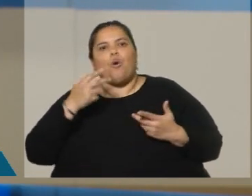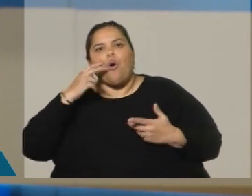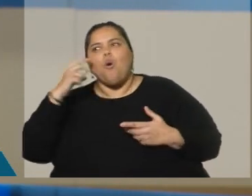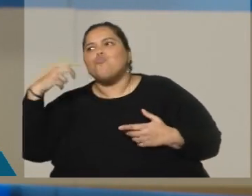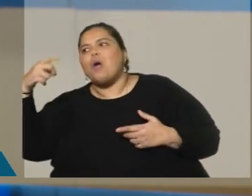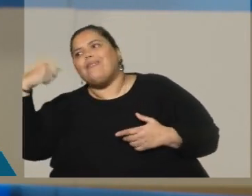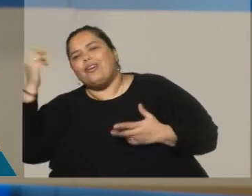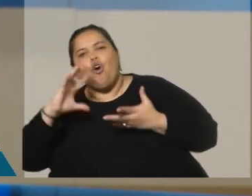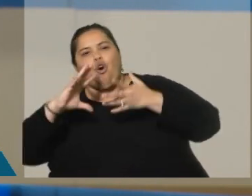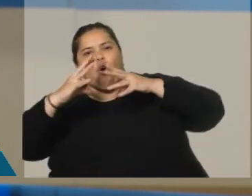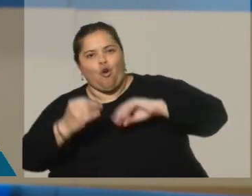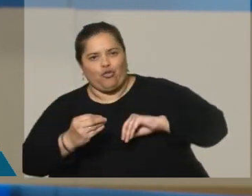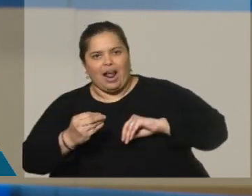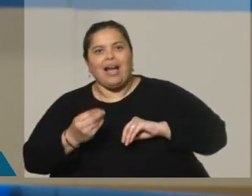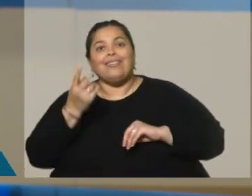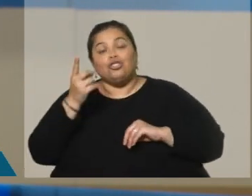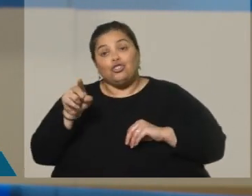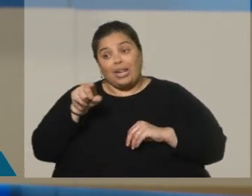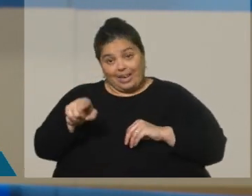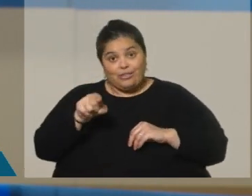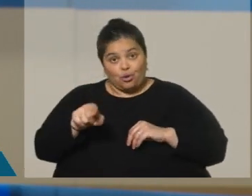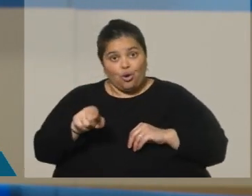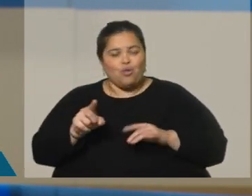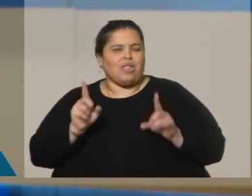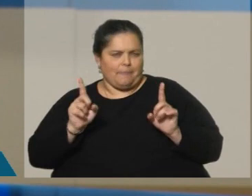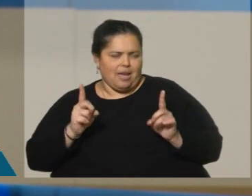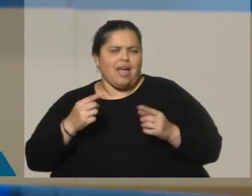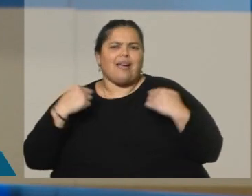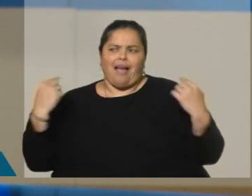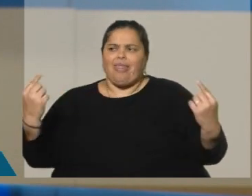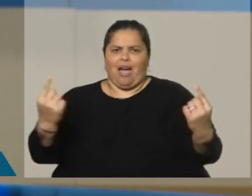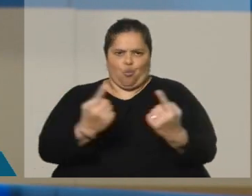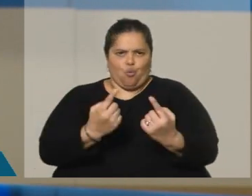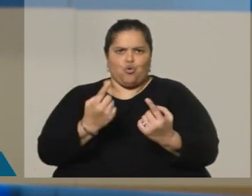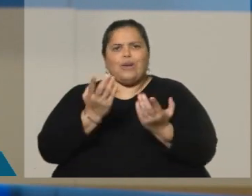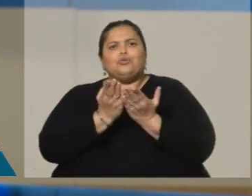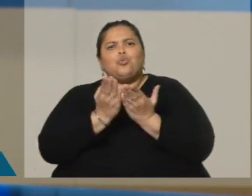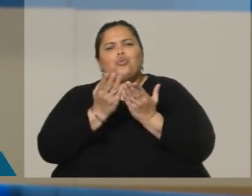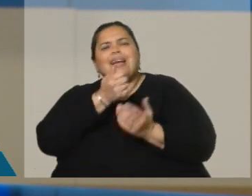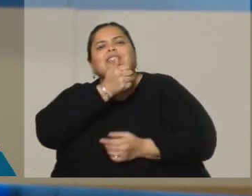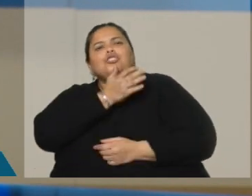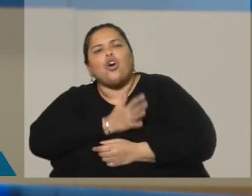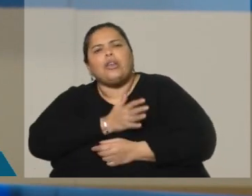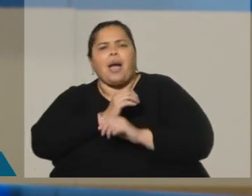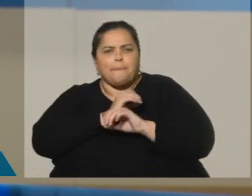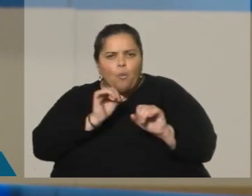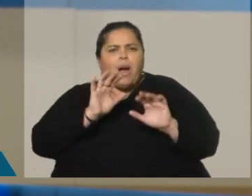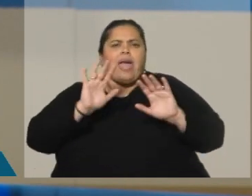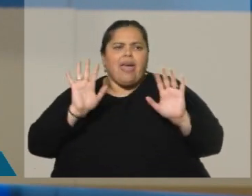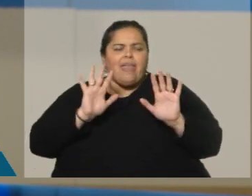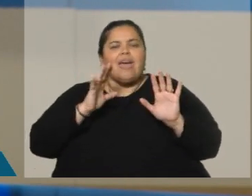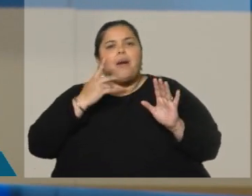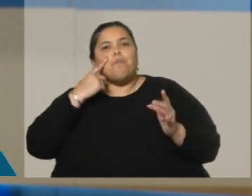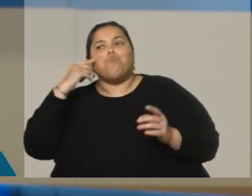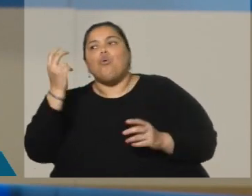y en ese sentido perfectamente uno puede ser este objetivo o tender hacia